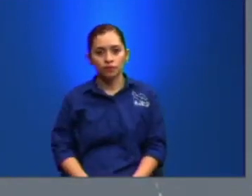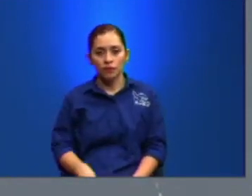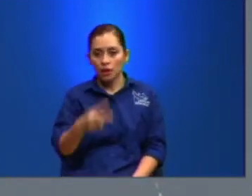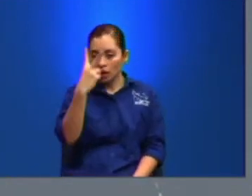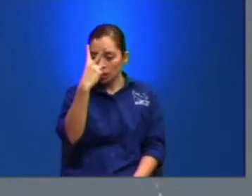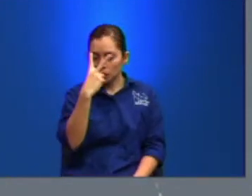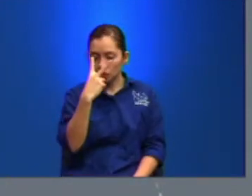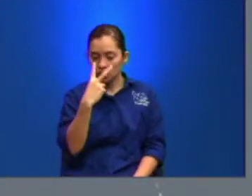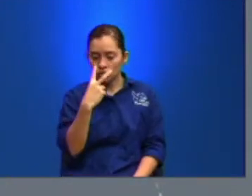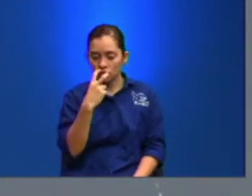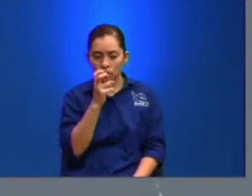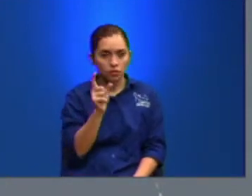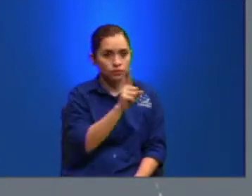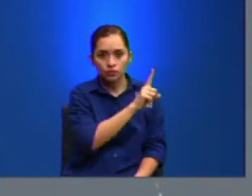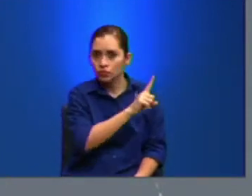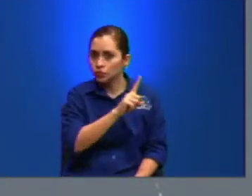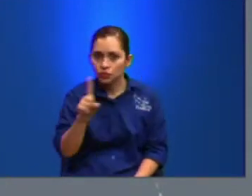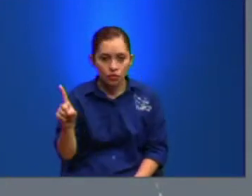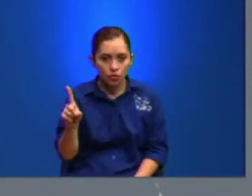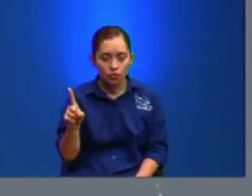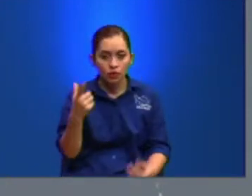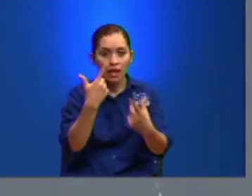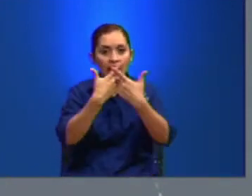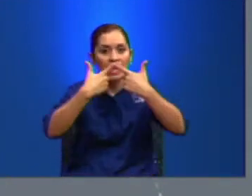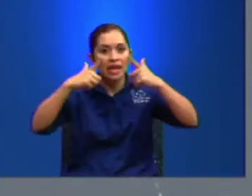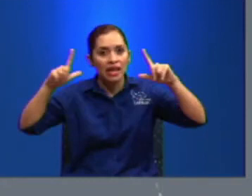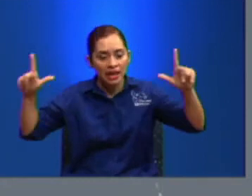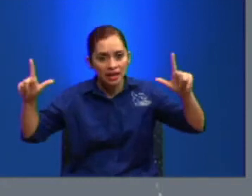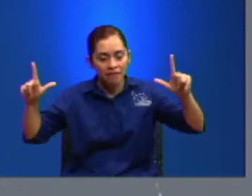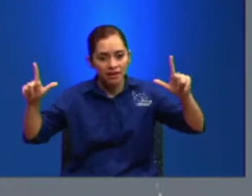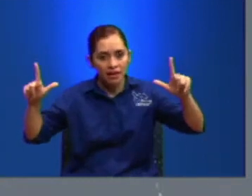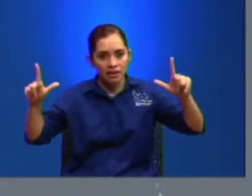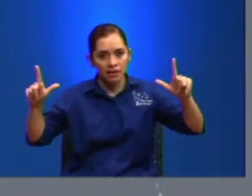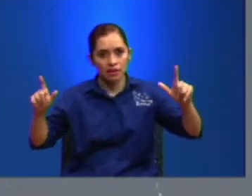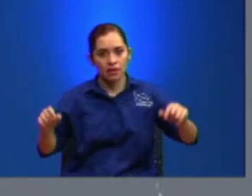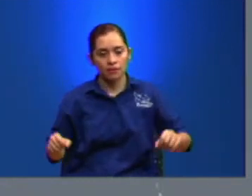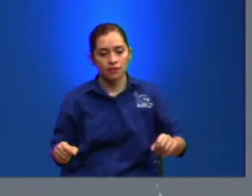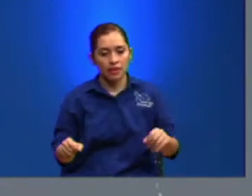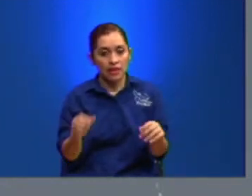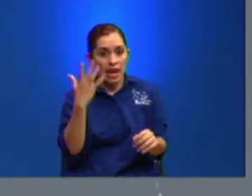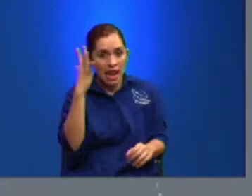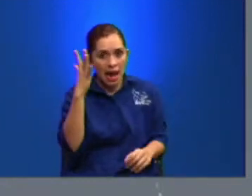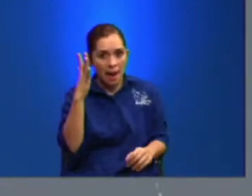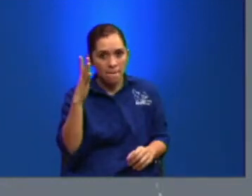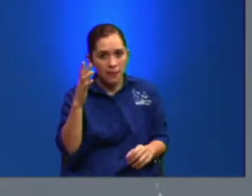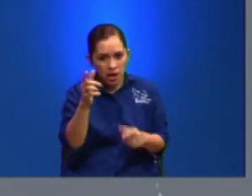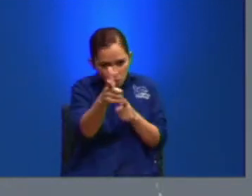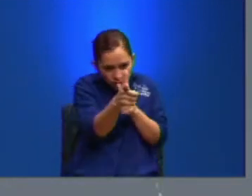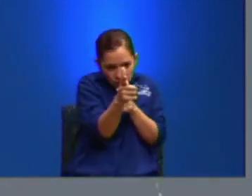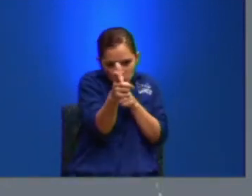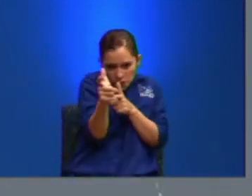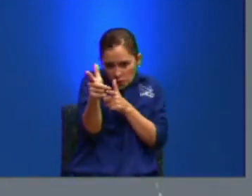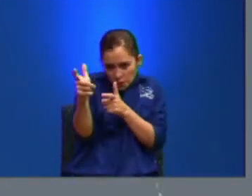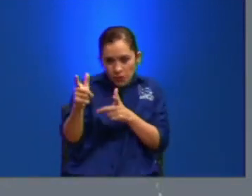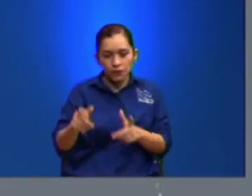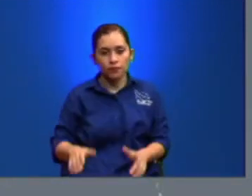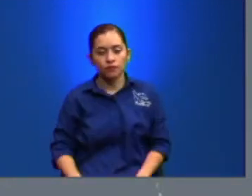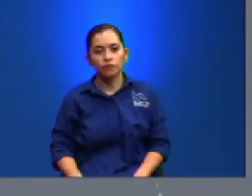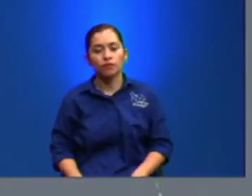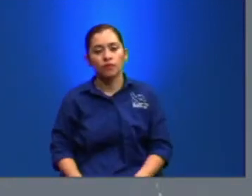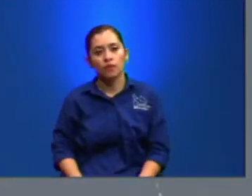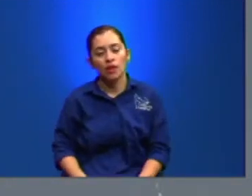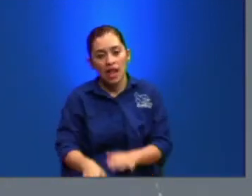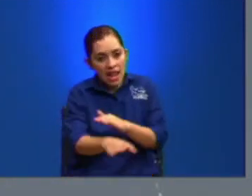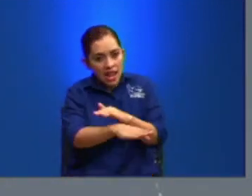ni adormecimiento a tus a tus párpados libérate como la gacela de la mano del cazador y como ave de la mano del que